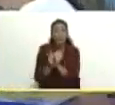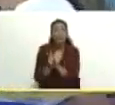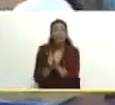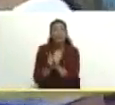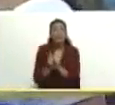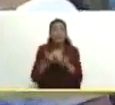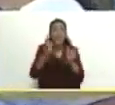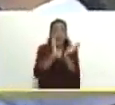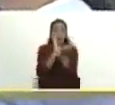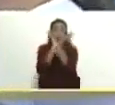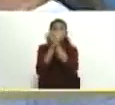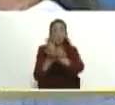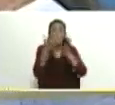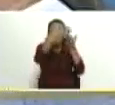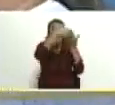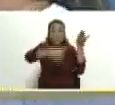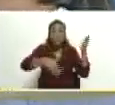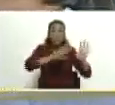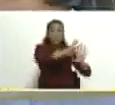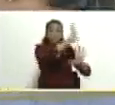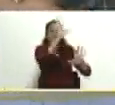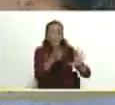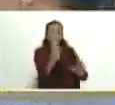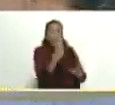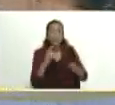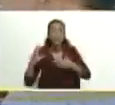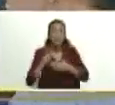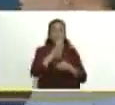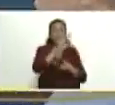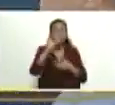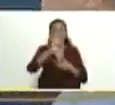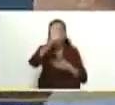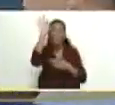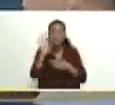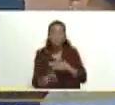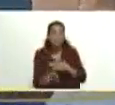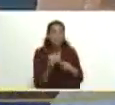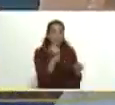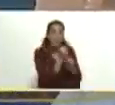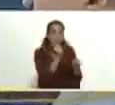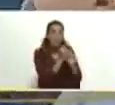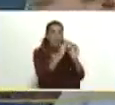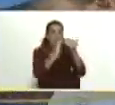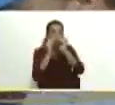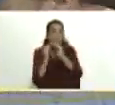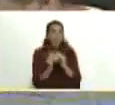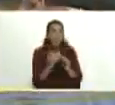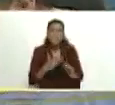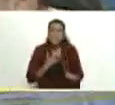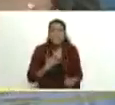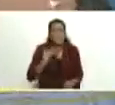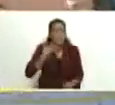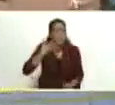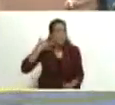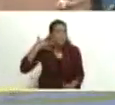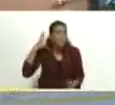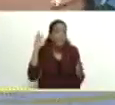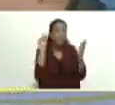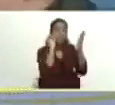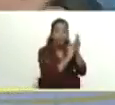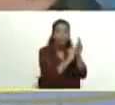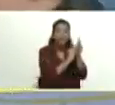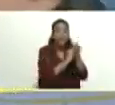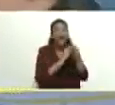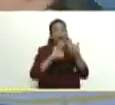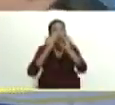la cartografía social, en el cual estamos en cumplimiento del 100%, en nuestra comunidad, que nos sentimos orgullosos por eso, porque